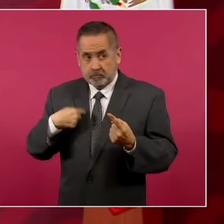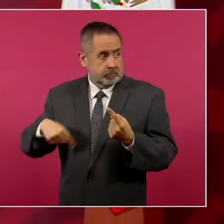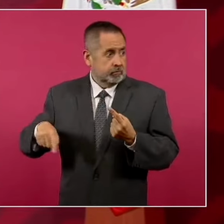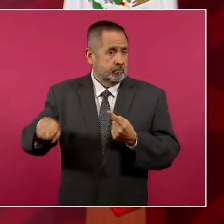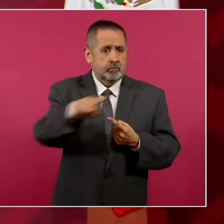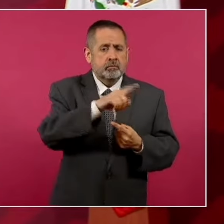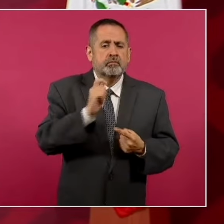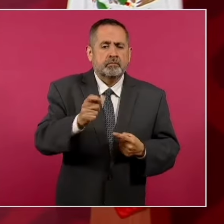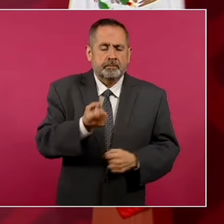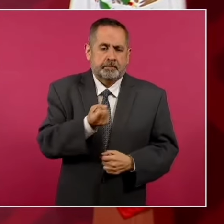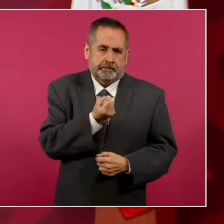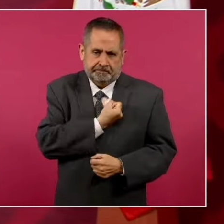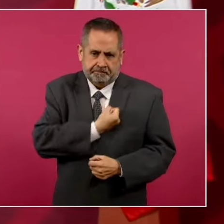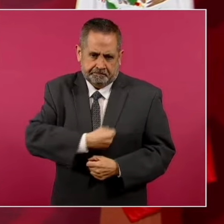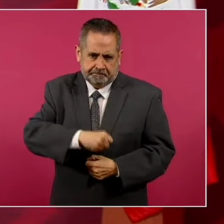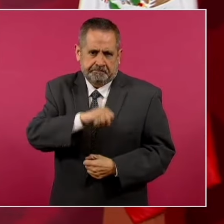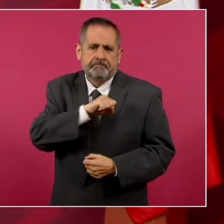salud